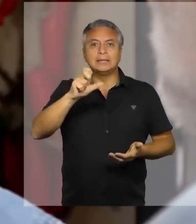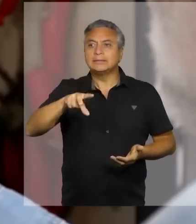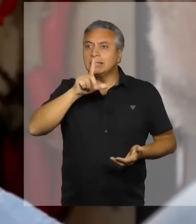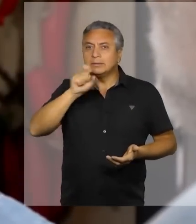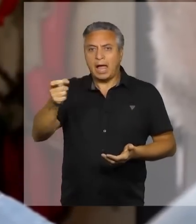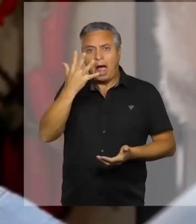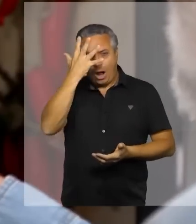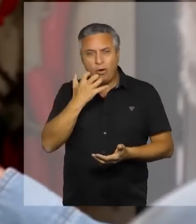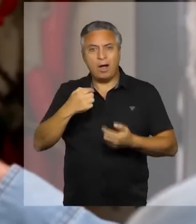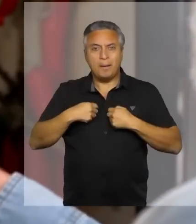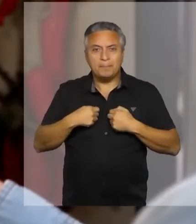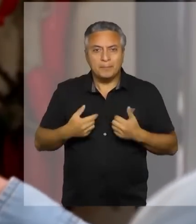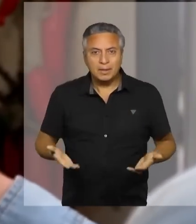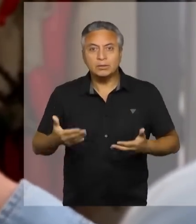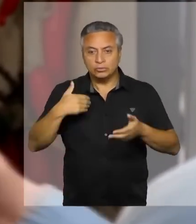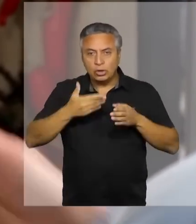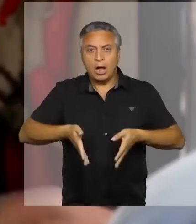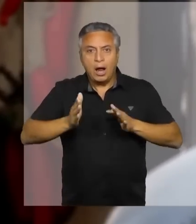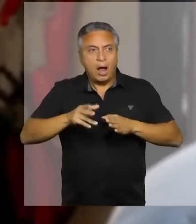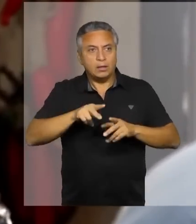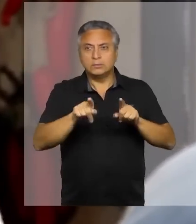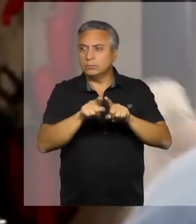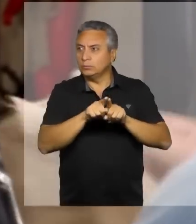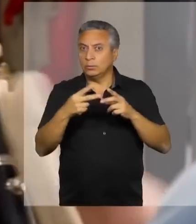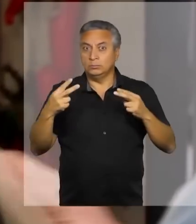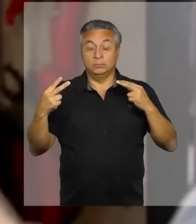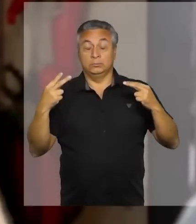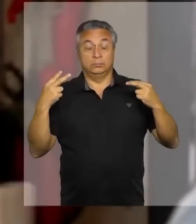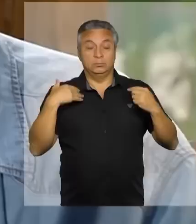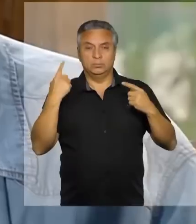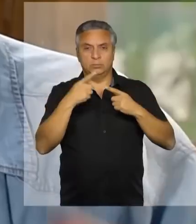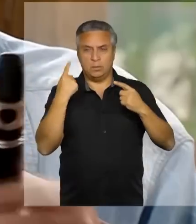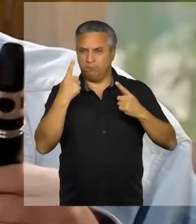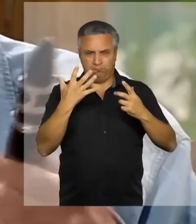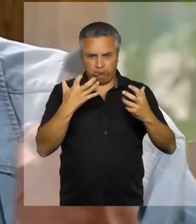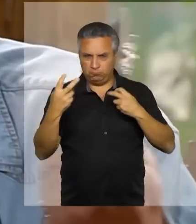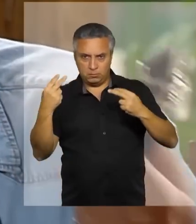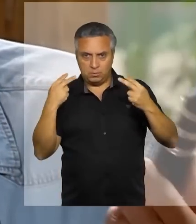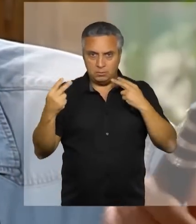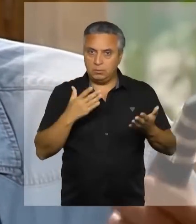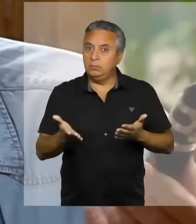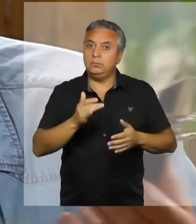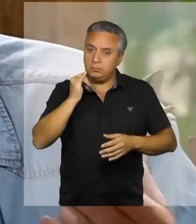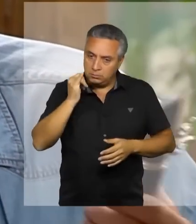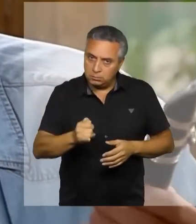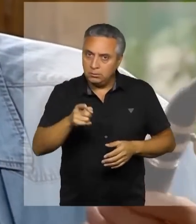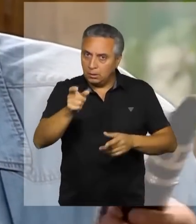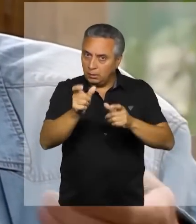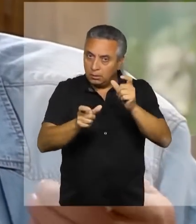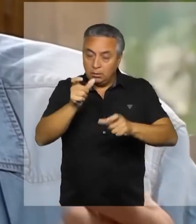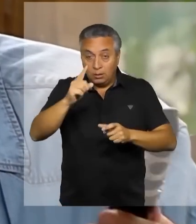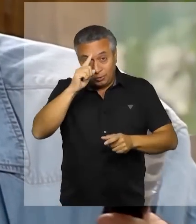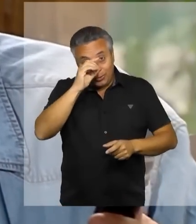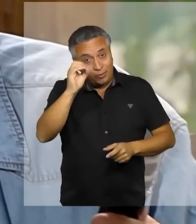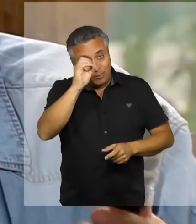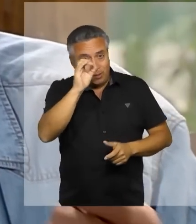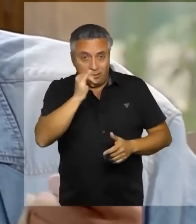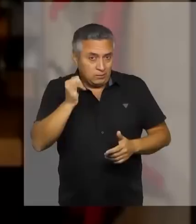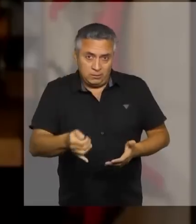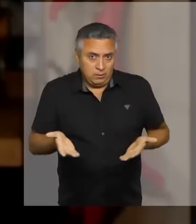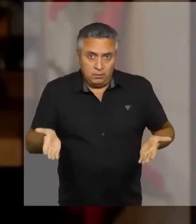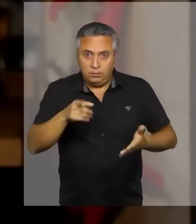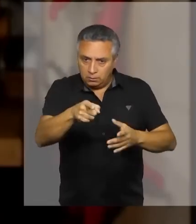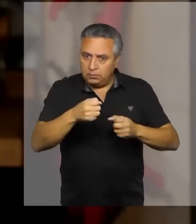enojada. Salgo a la calle y siento que todo el mundo me apunta con el dedo, que me mira feo. Bueno, siempre va a haber gente opinando. Tienes que ser fuerte nomás.